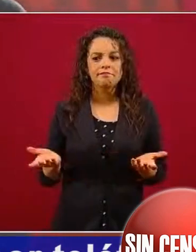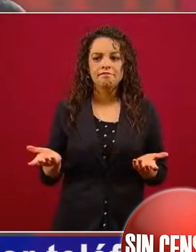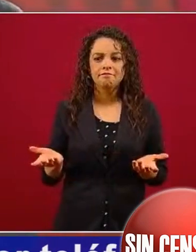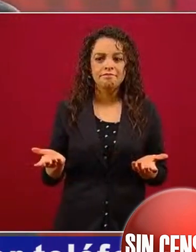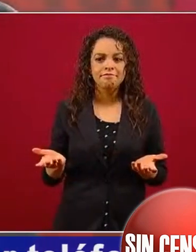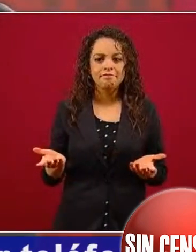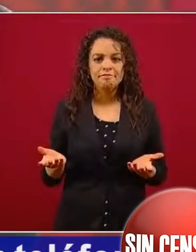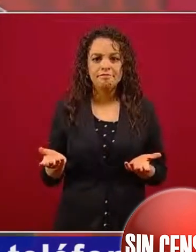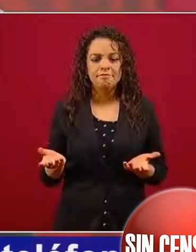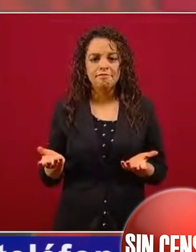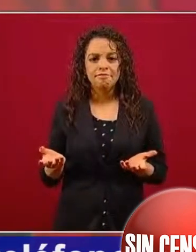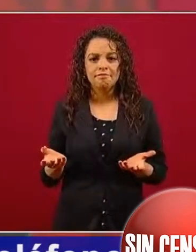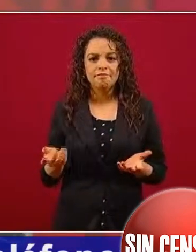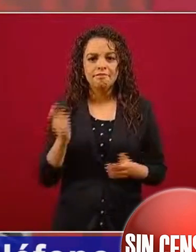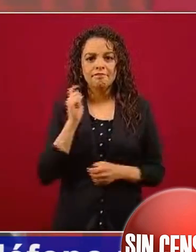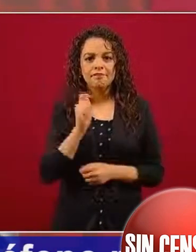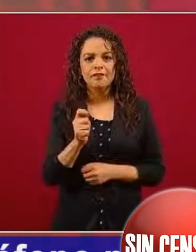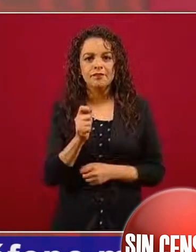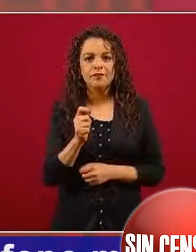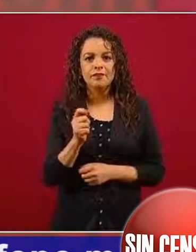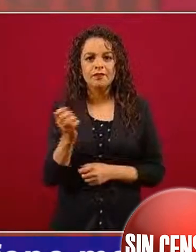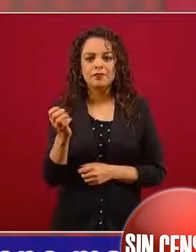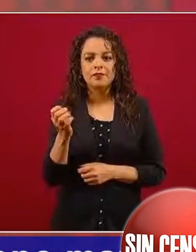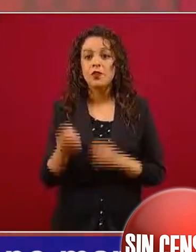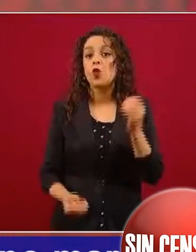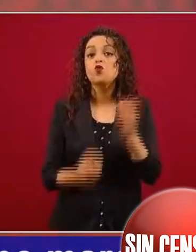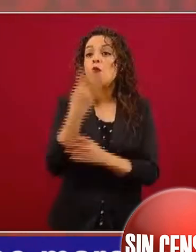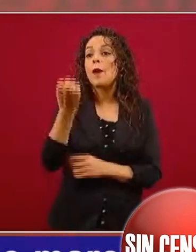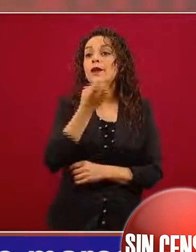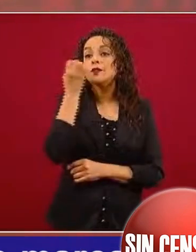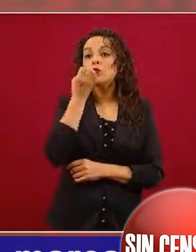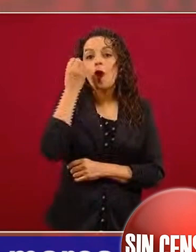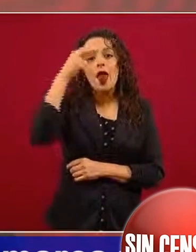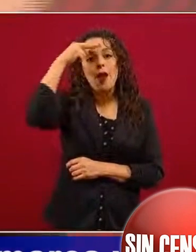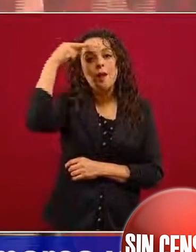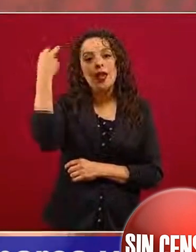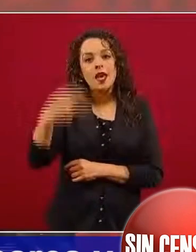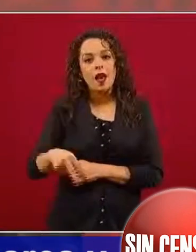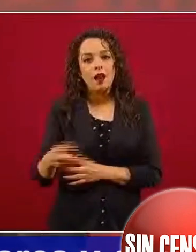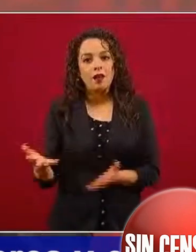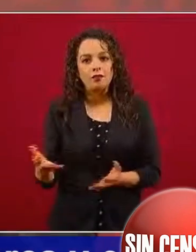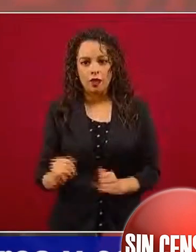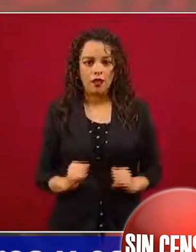la nueva escuela mexicana, institutos.